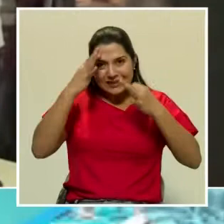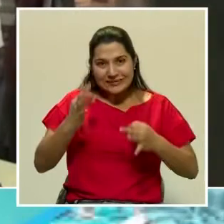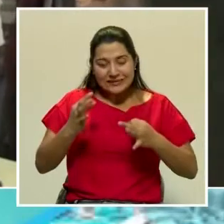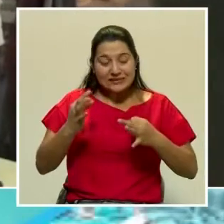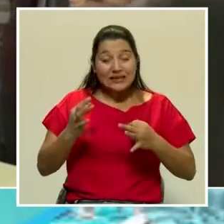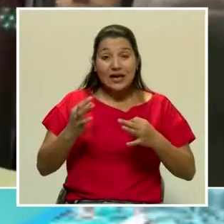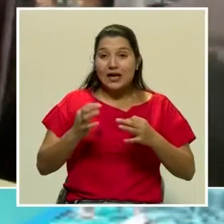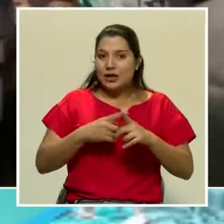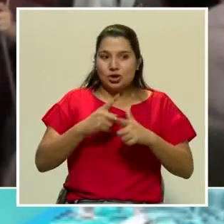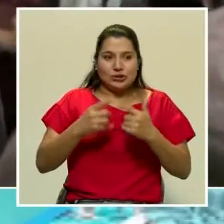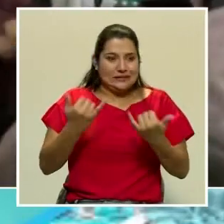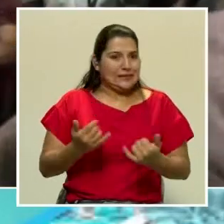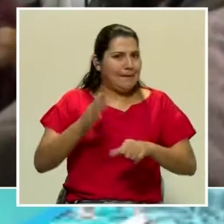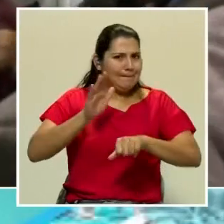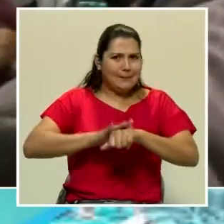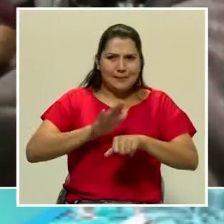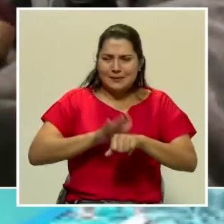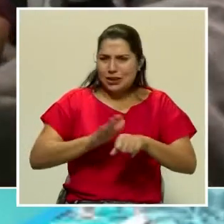totalmente